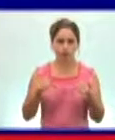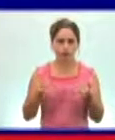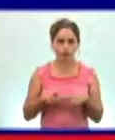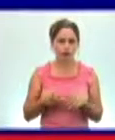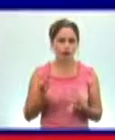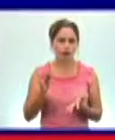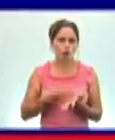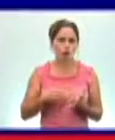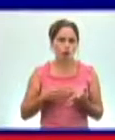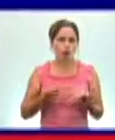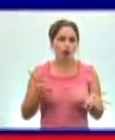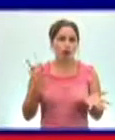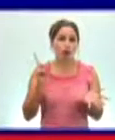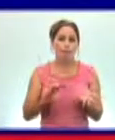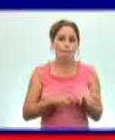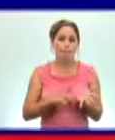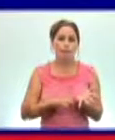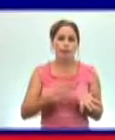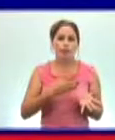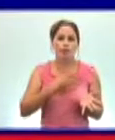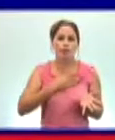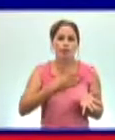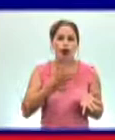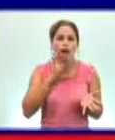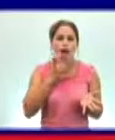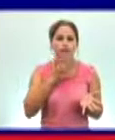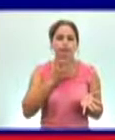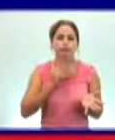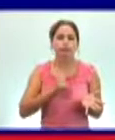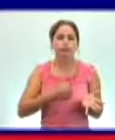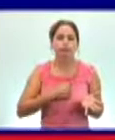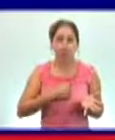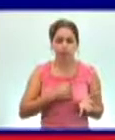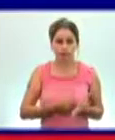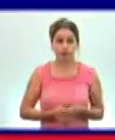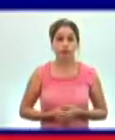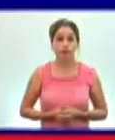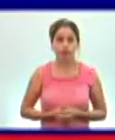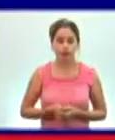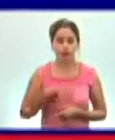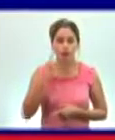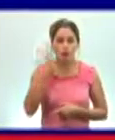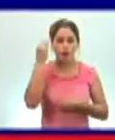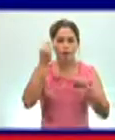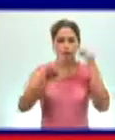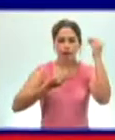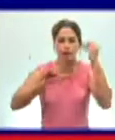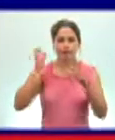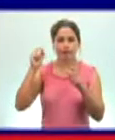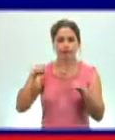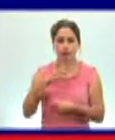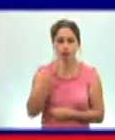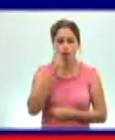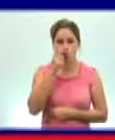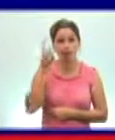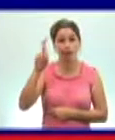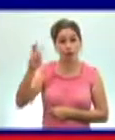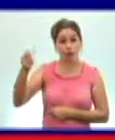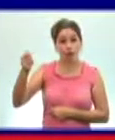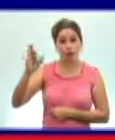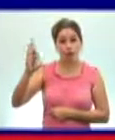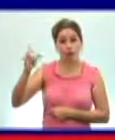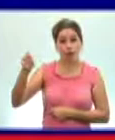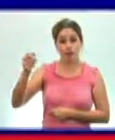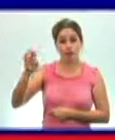el padre, mi padre, es decir, llegó a pensar en la posibilidad de que Rafael María de Mendive significara para él